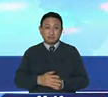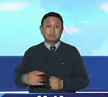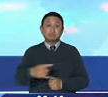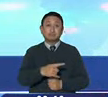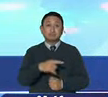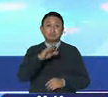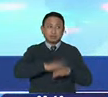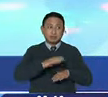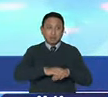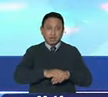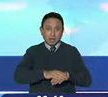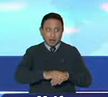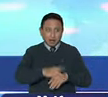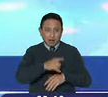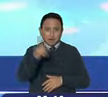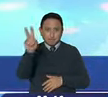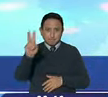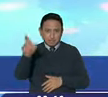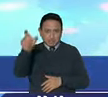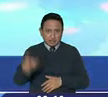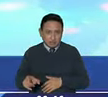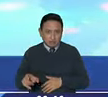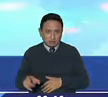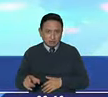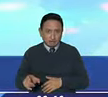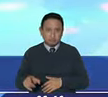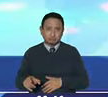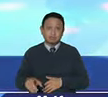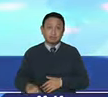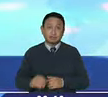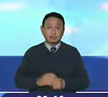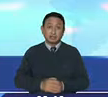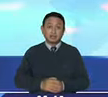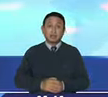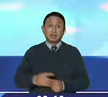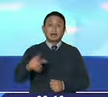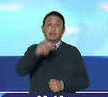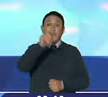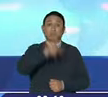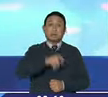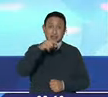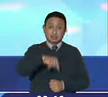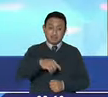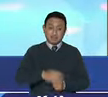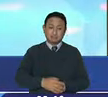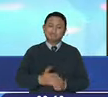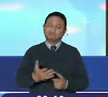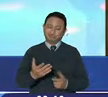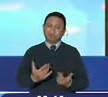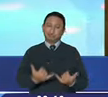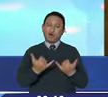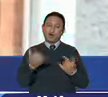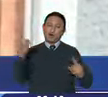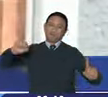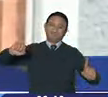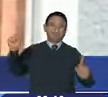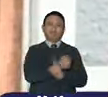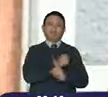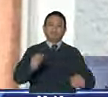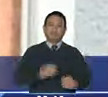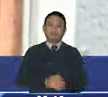acento descubrieron que eran venezolanos. Tenían en la frente la huella de delincuentes y había que darles un escarmiento. Y al no